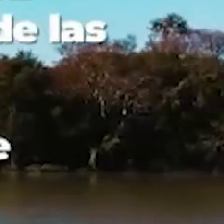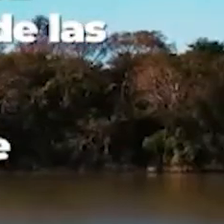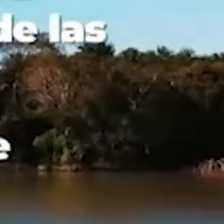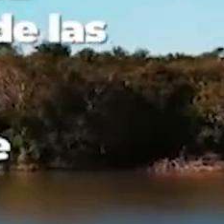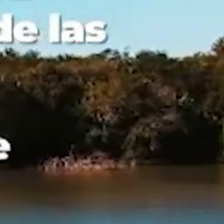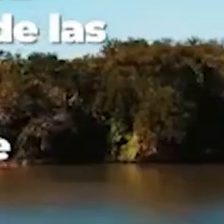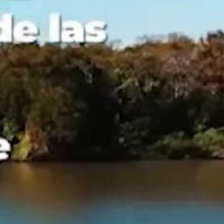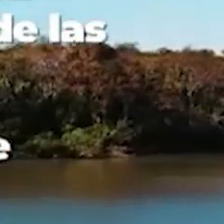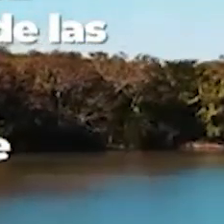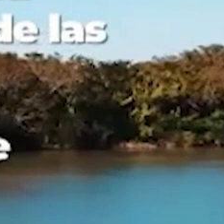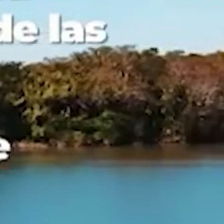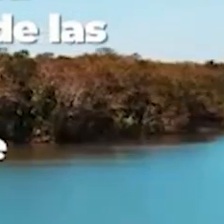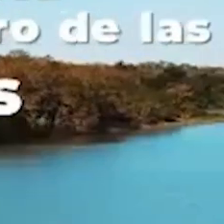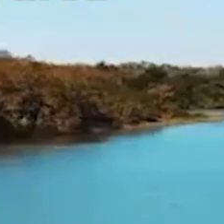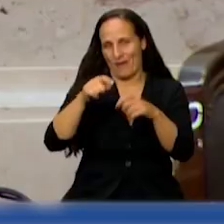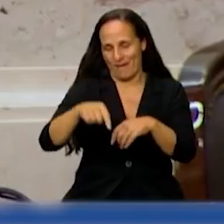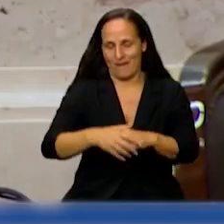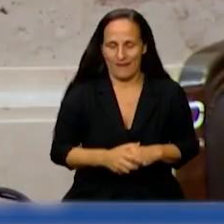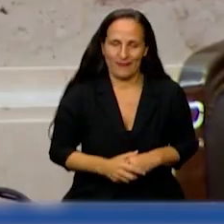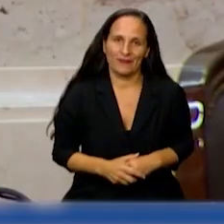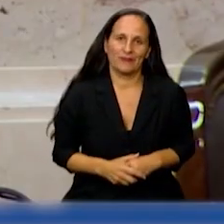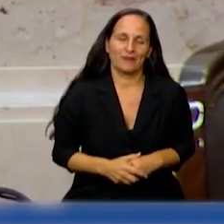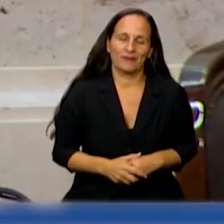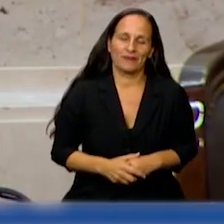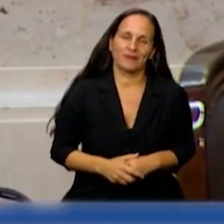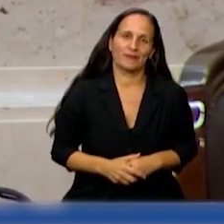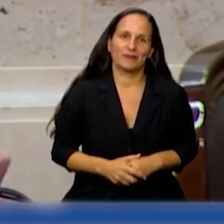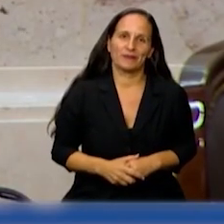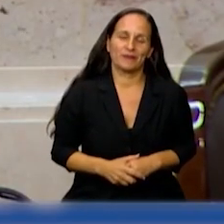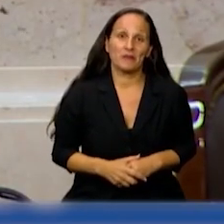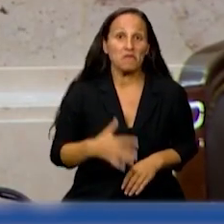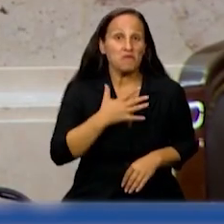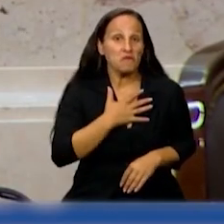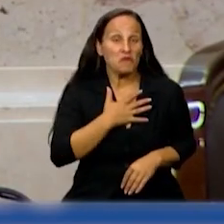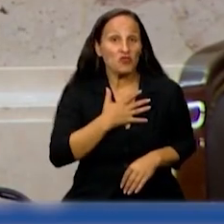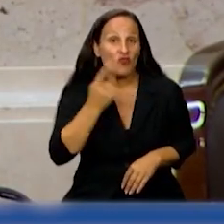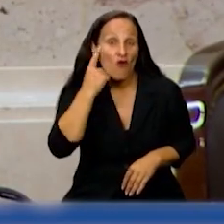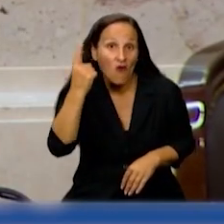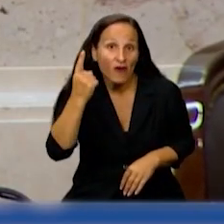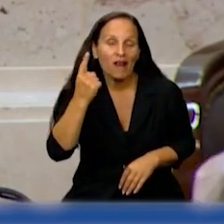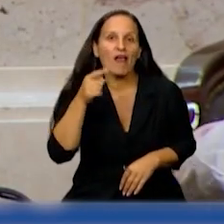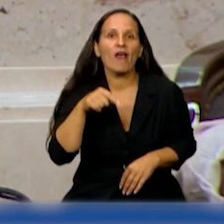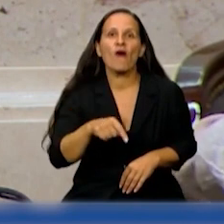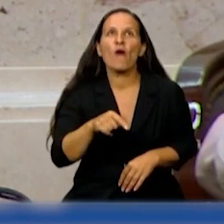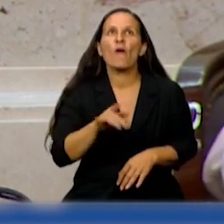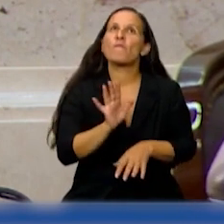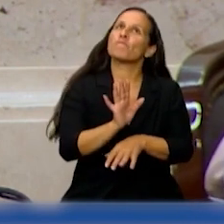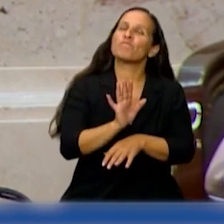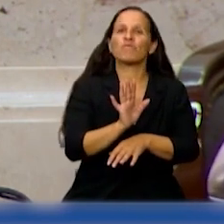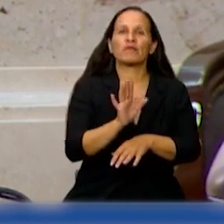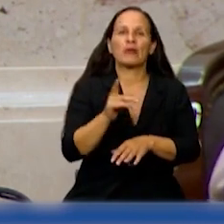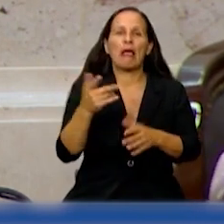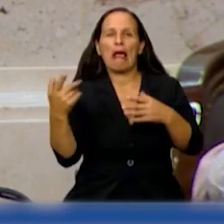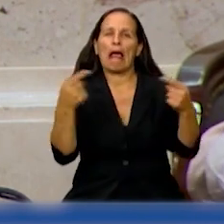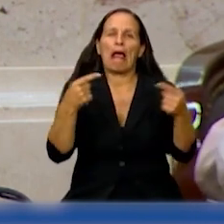que es tan importante para el futuro. Creo que esto nos da unas vacaciones de